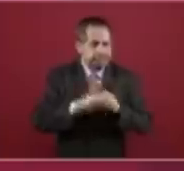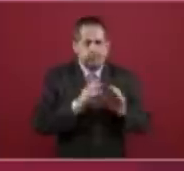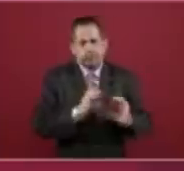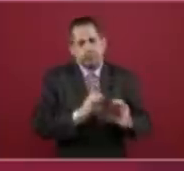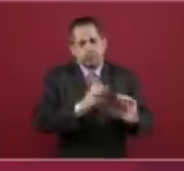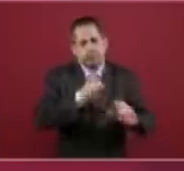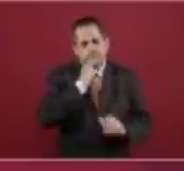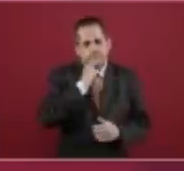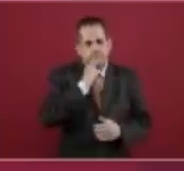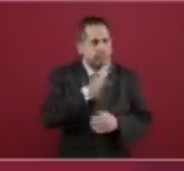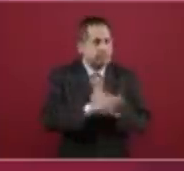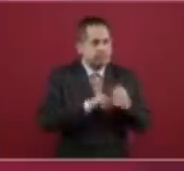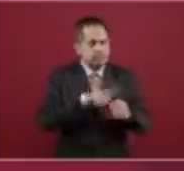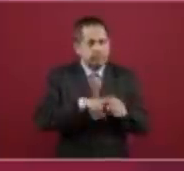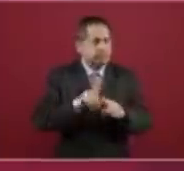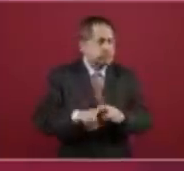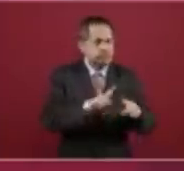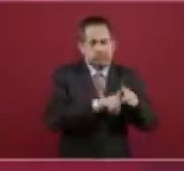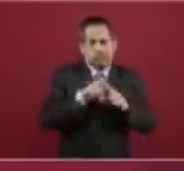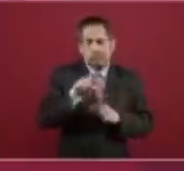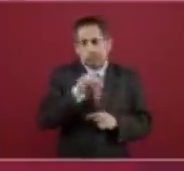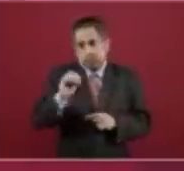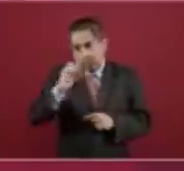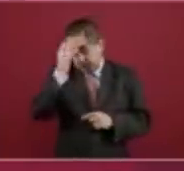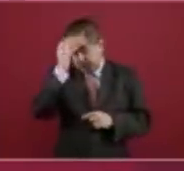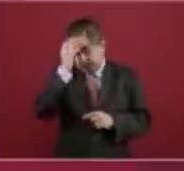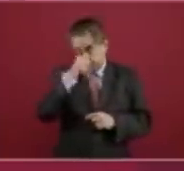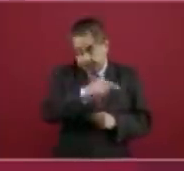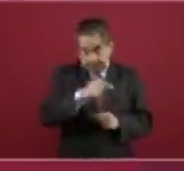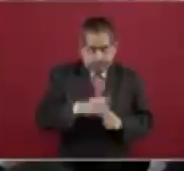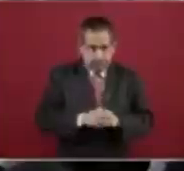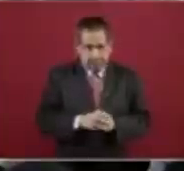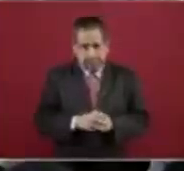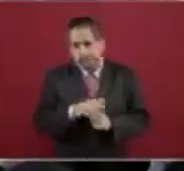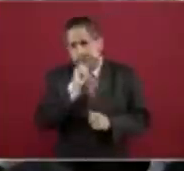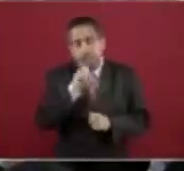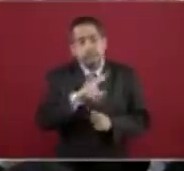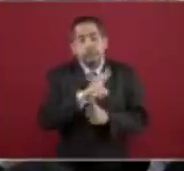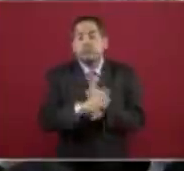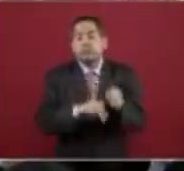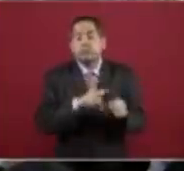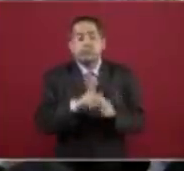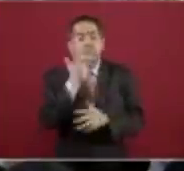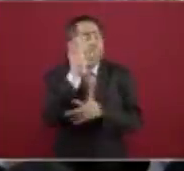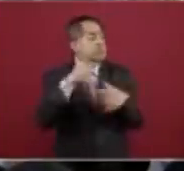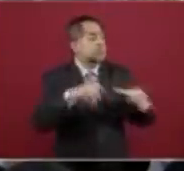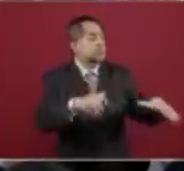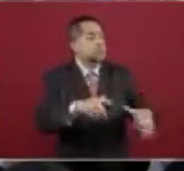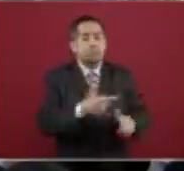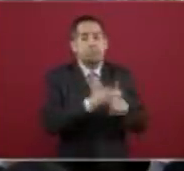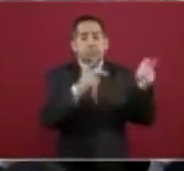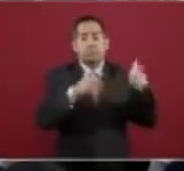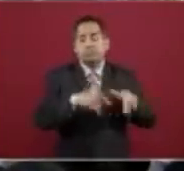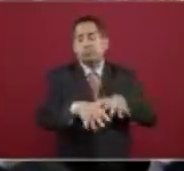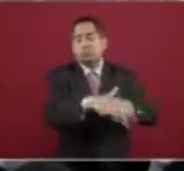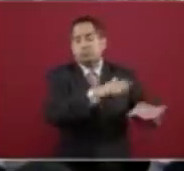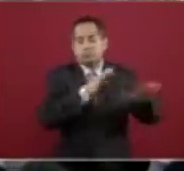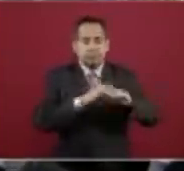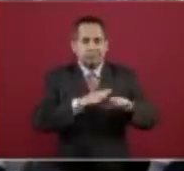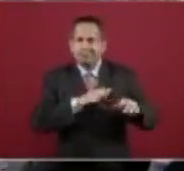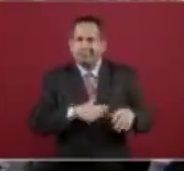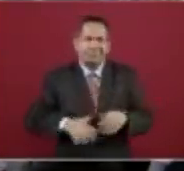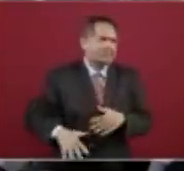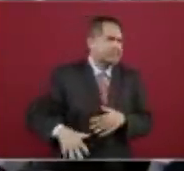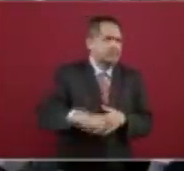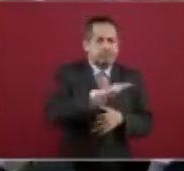que habitan en el zoológico de Chapultepec. Y aparte hay fauna nativa que está principalmente, bueno, en todo Chapultepec,